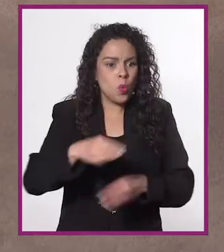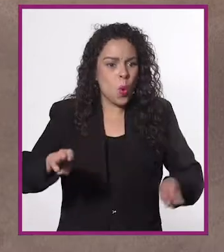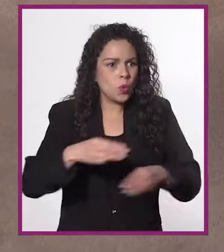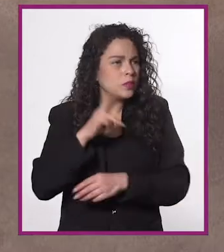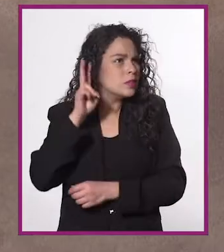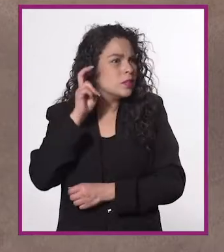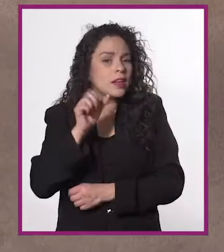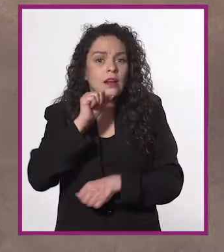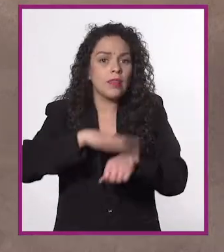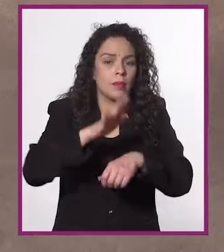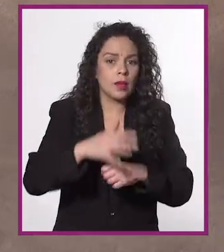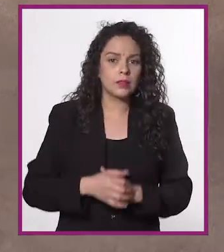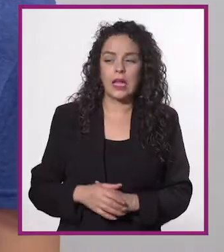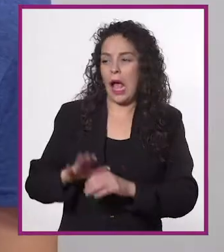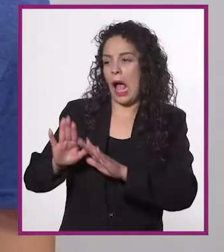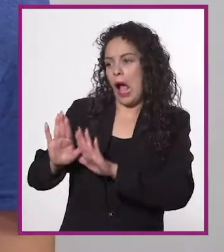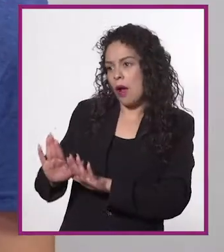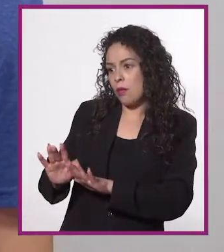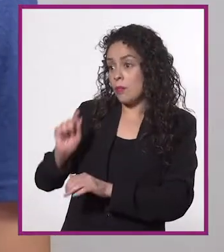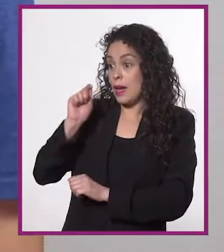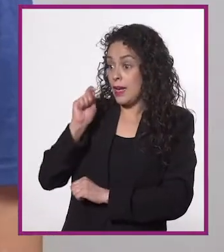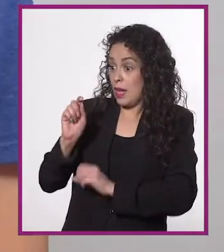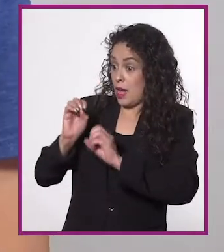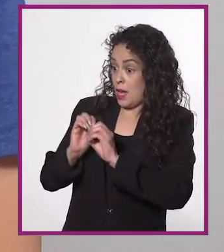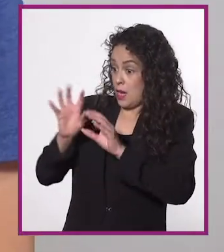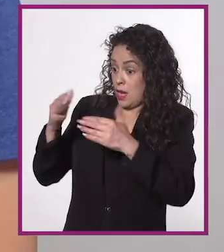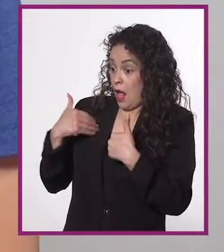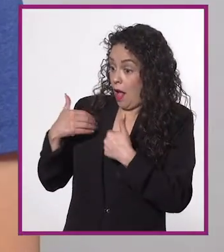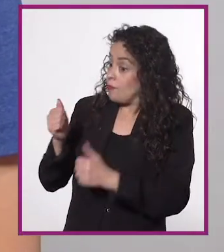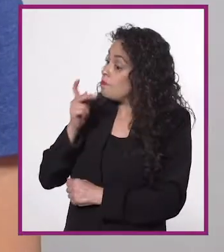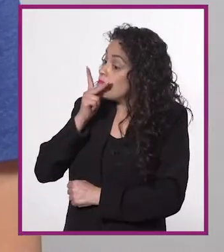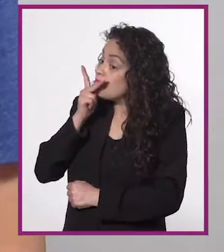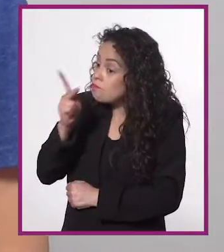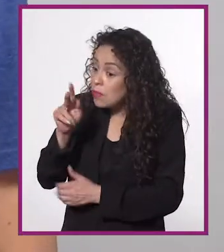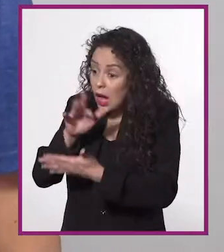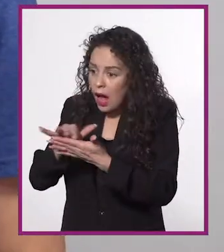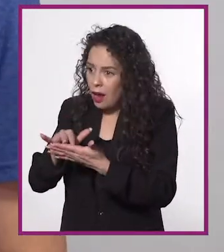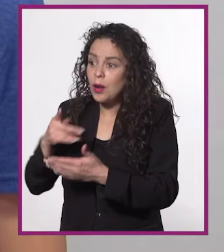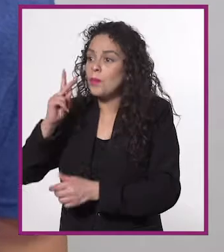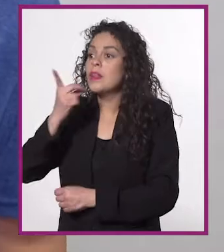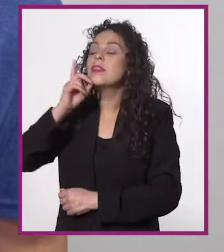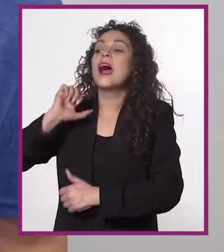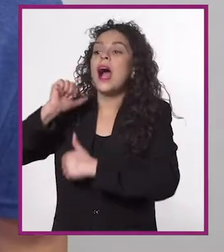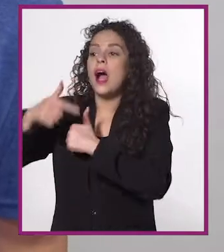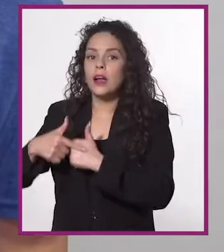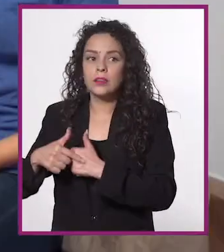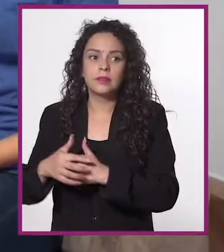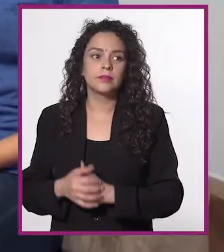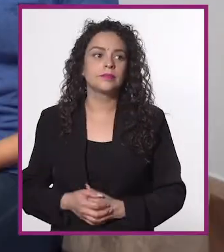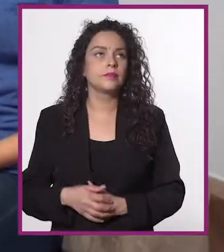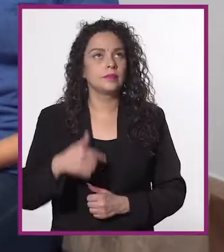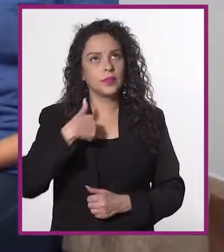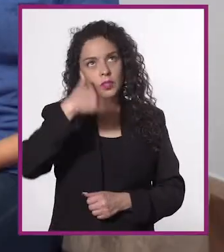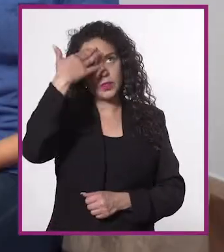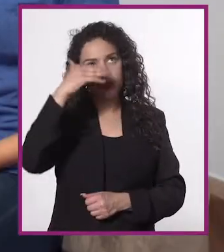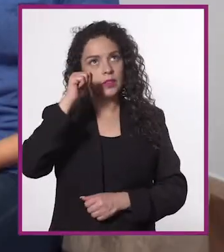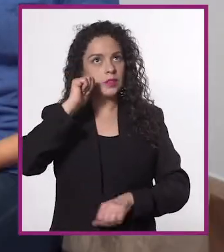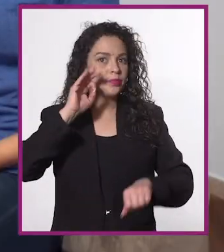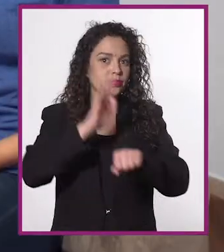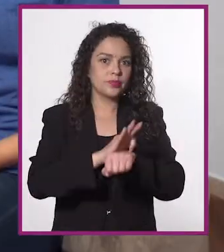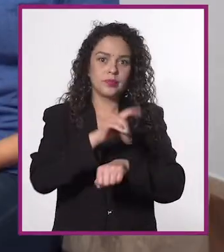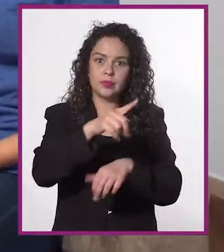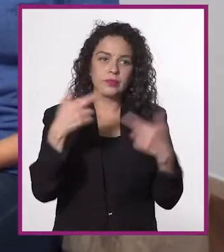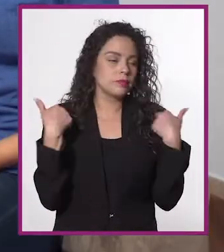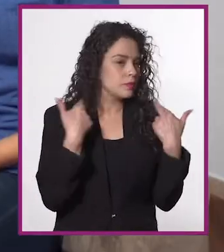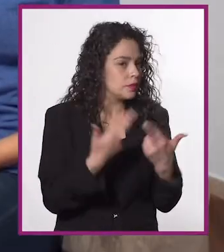punto. Bueno, el audio no es que te dé un mensaje explícito, pero sí te dice algo. Sabía que te ibas a poner